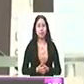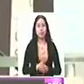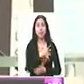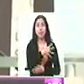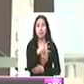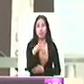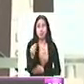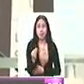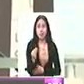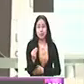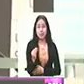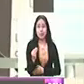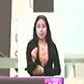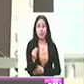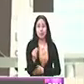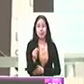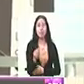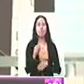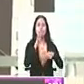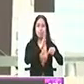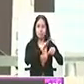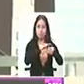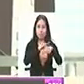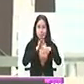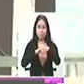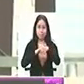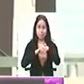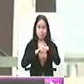Y dejamos algunas recomendaciones.